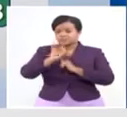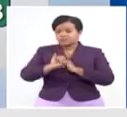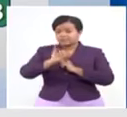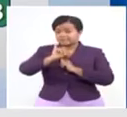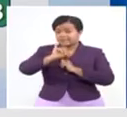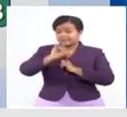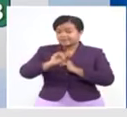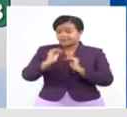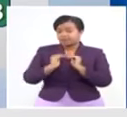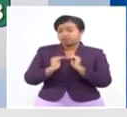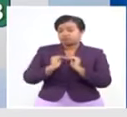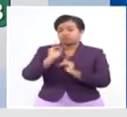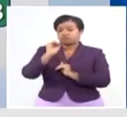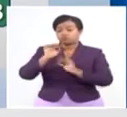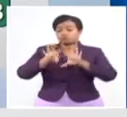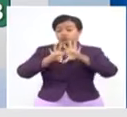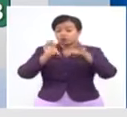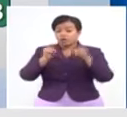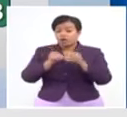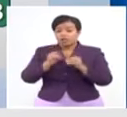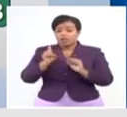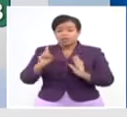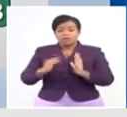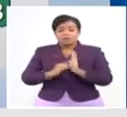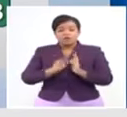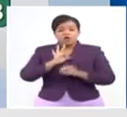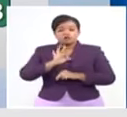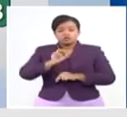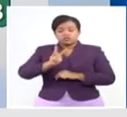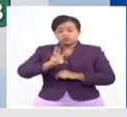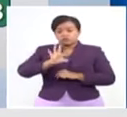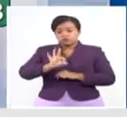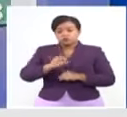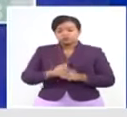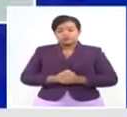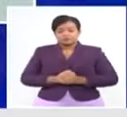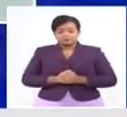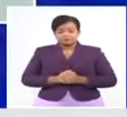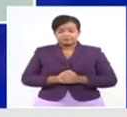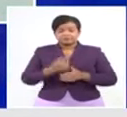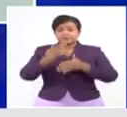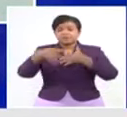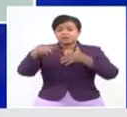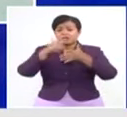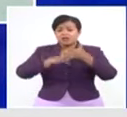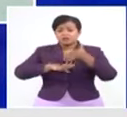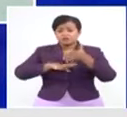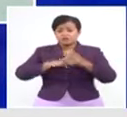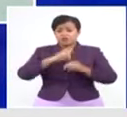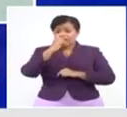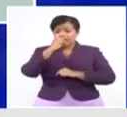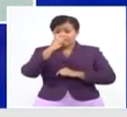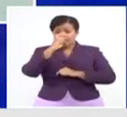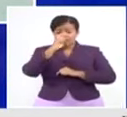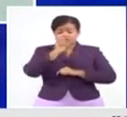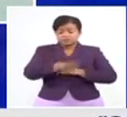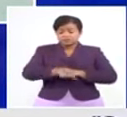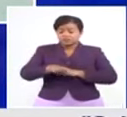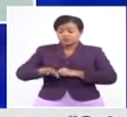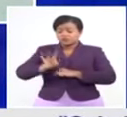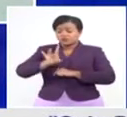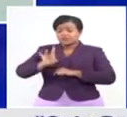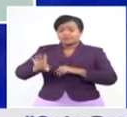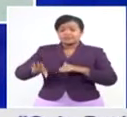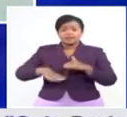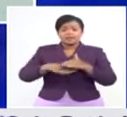1.838. El gráfico del comportamiento de los pacientes en edades pediátricas en los últimos 15 días, ahí lo